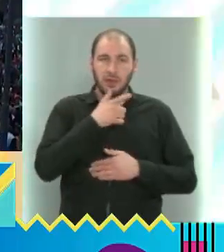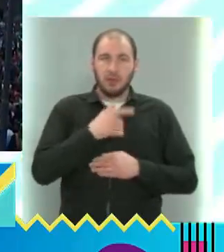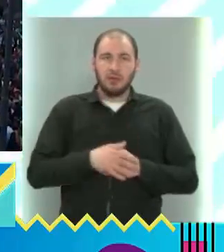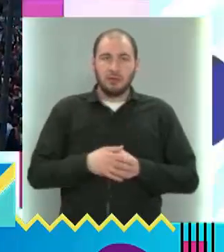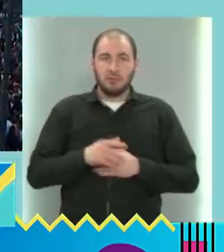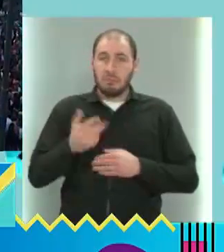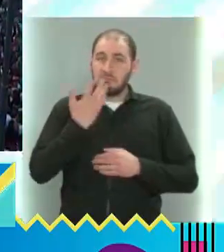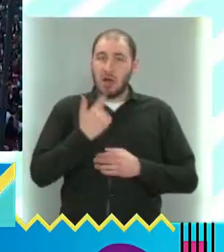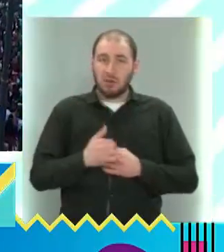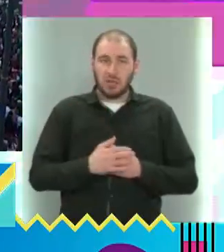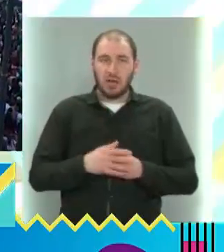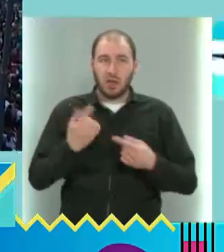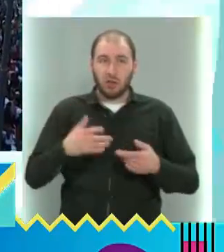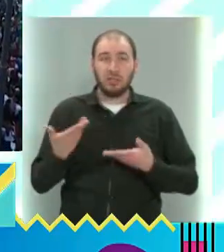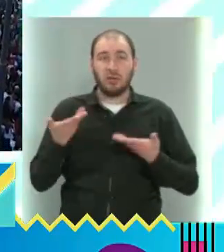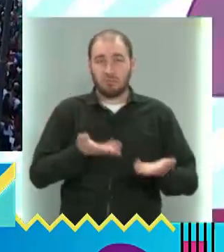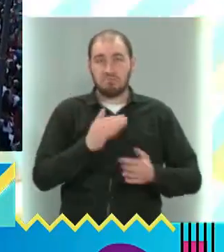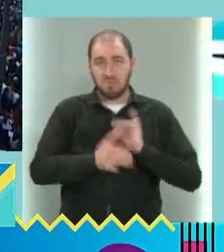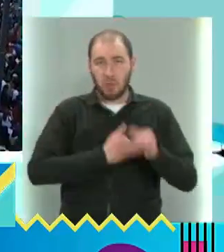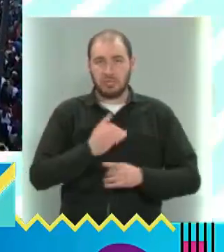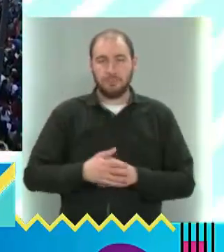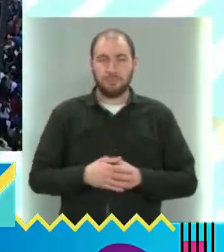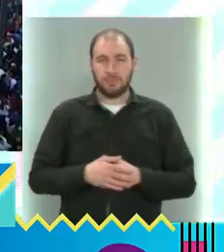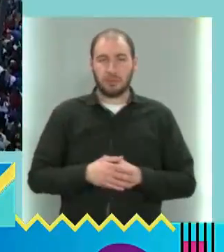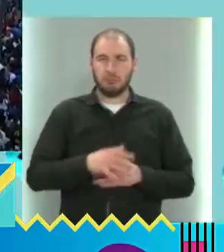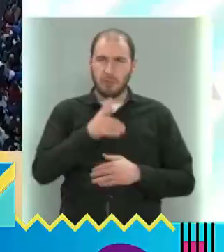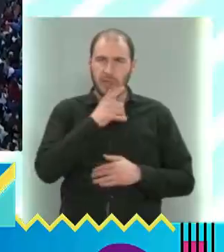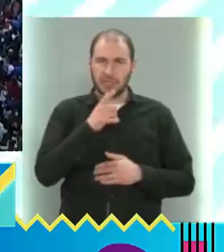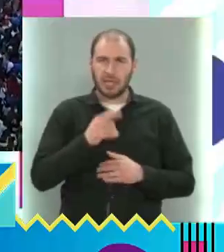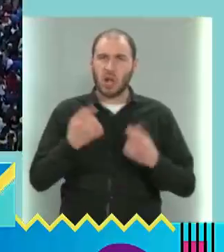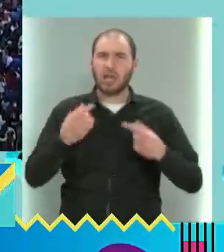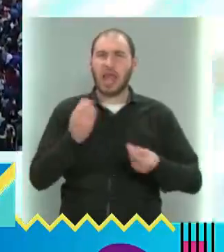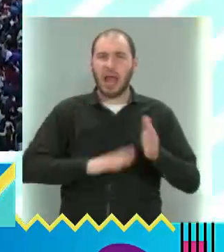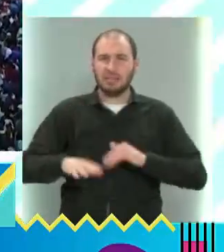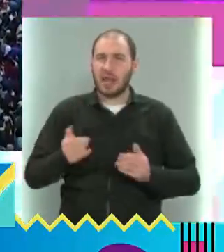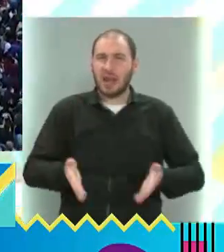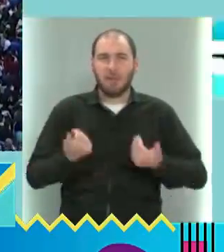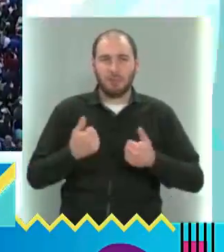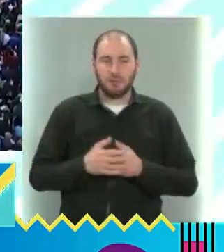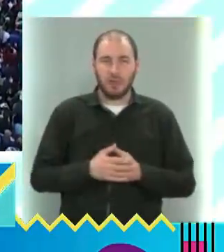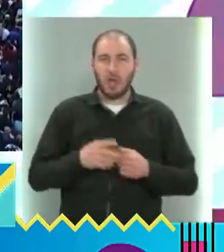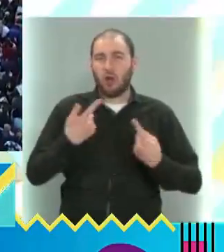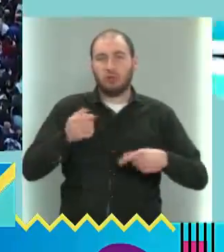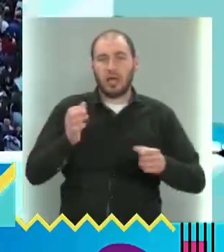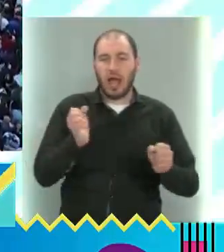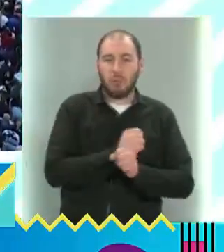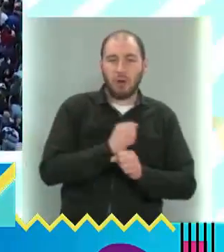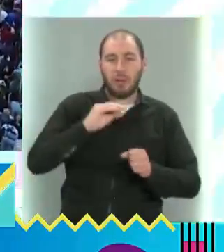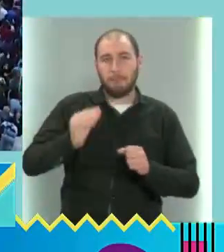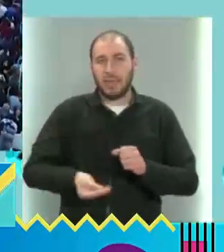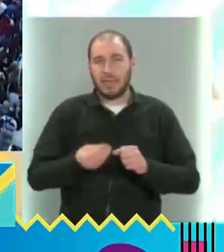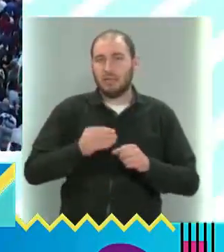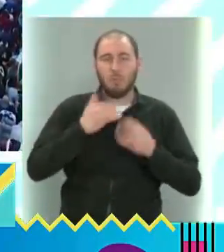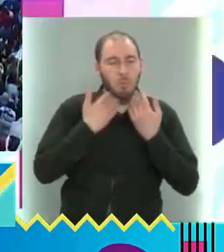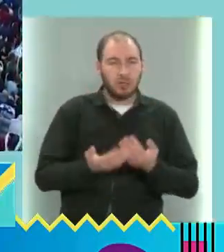me gusta lo que se ha expresado, y me parece que lo que hay que hacer inmediatamente, salga lo que salga,